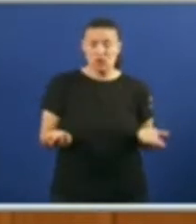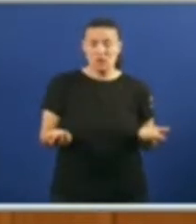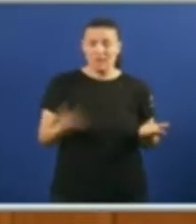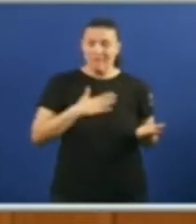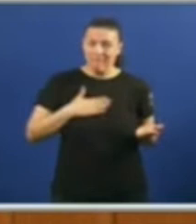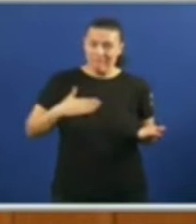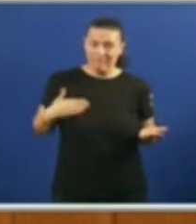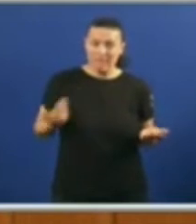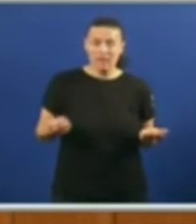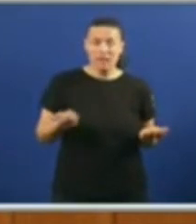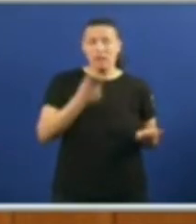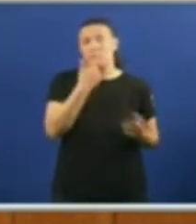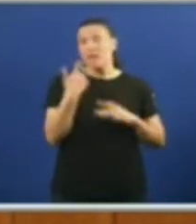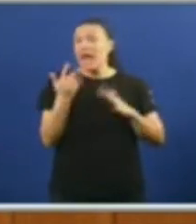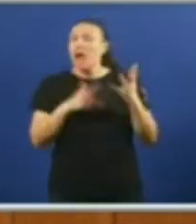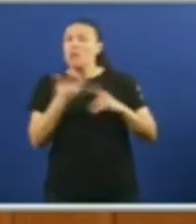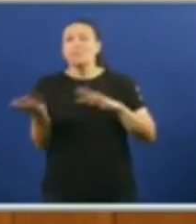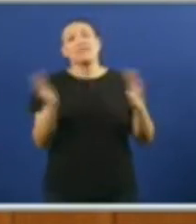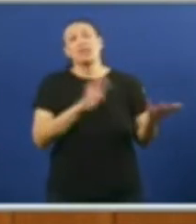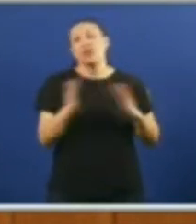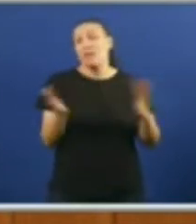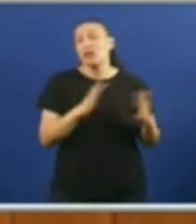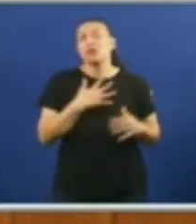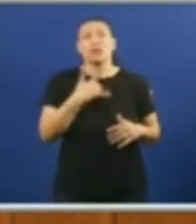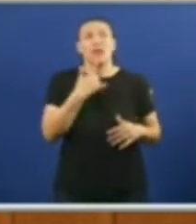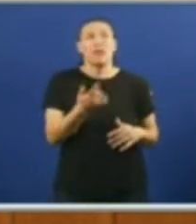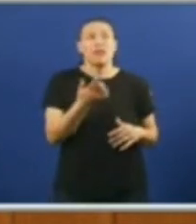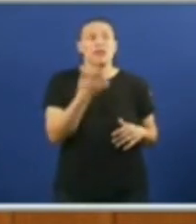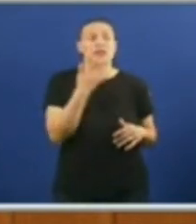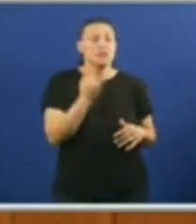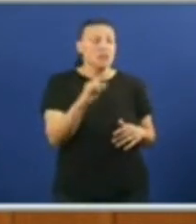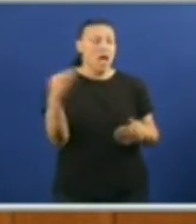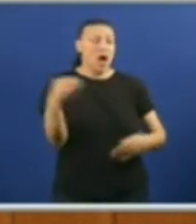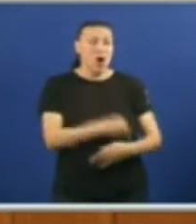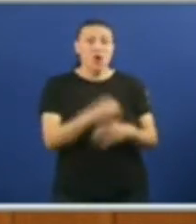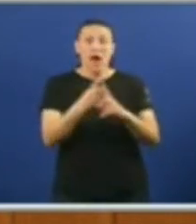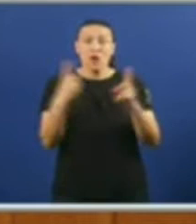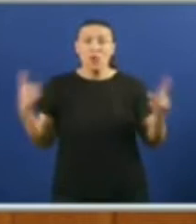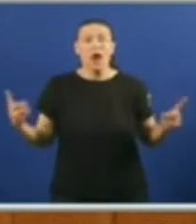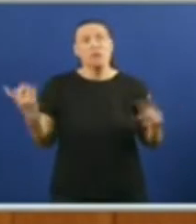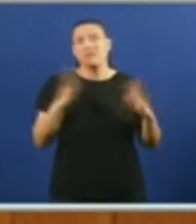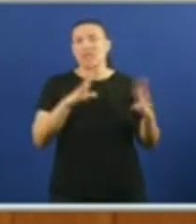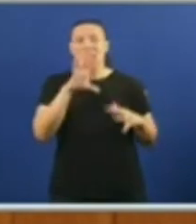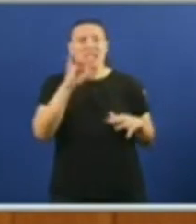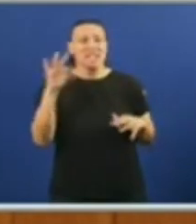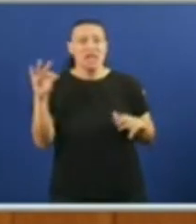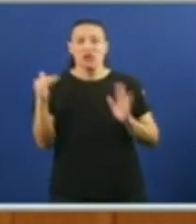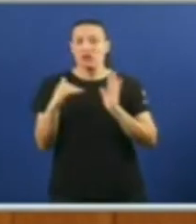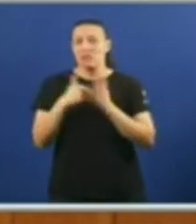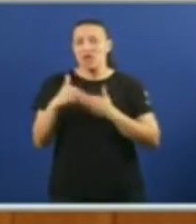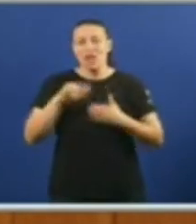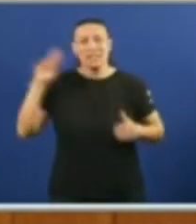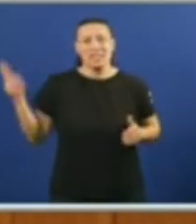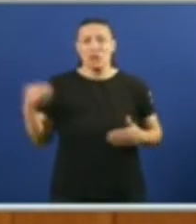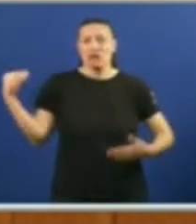Isto estimamos en termos económicos que significaría un aforro anual de uns 500 millóns de euros